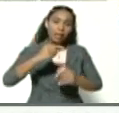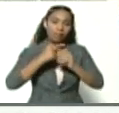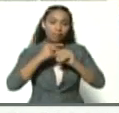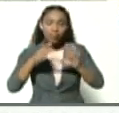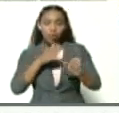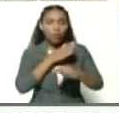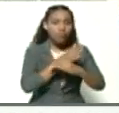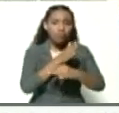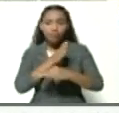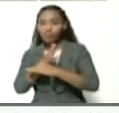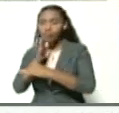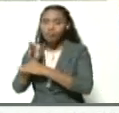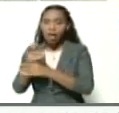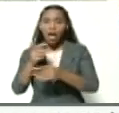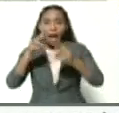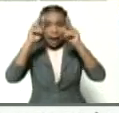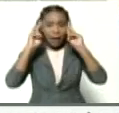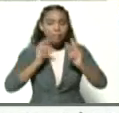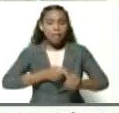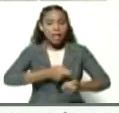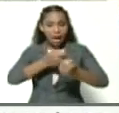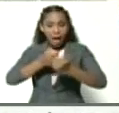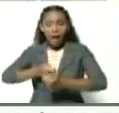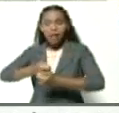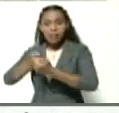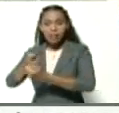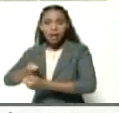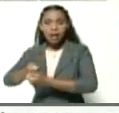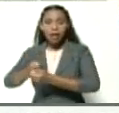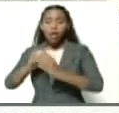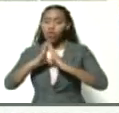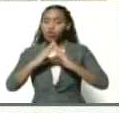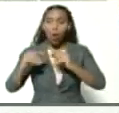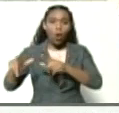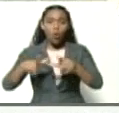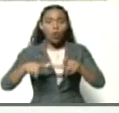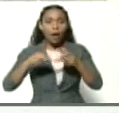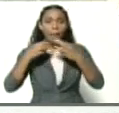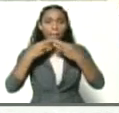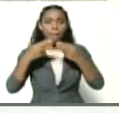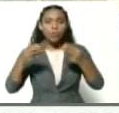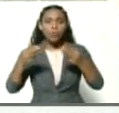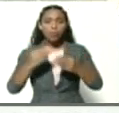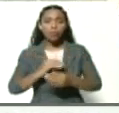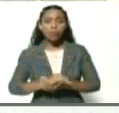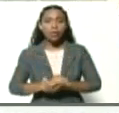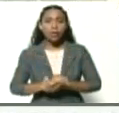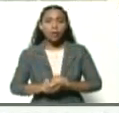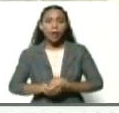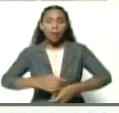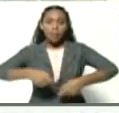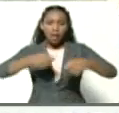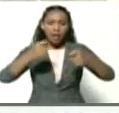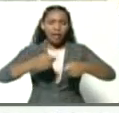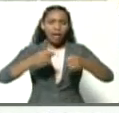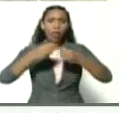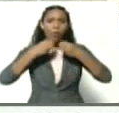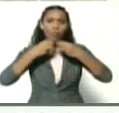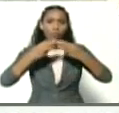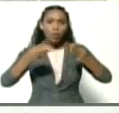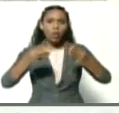hemos desplegado en limpieza de todos los espacios públicos. Mercados